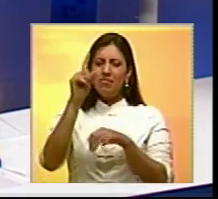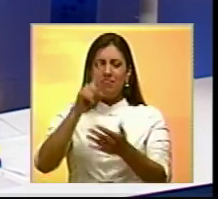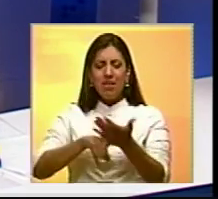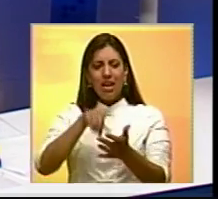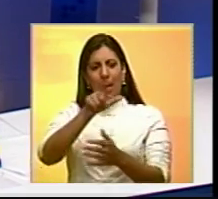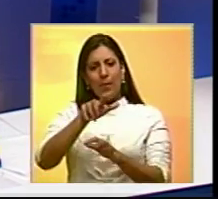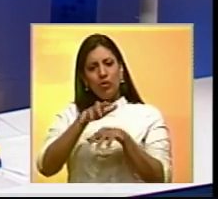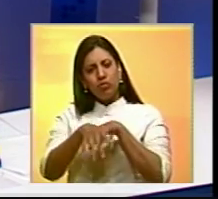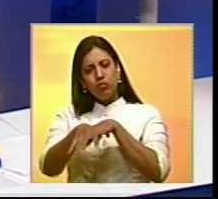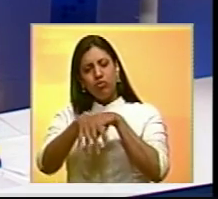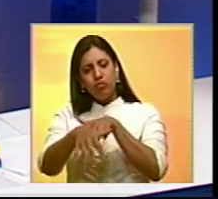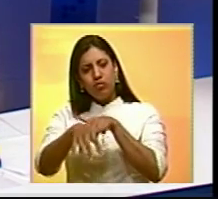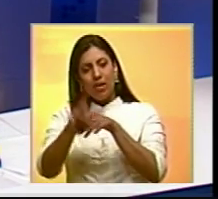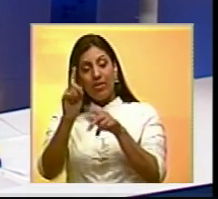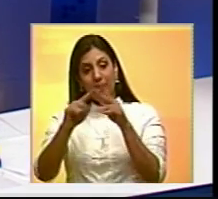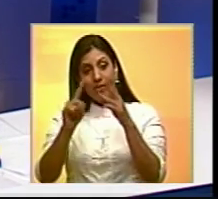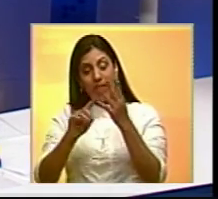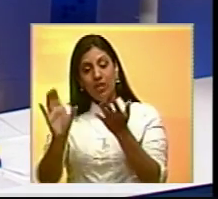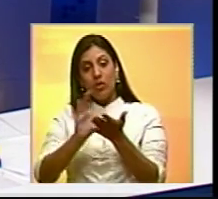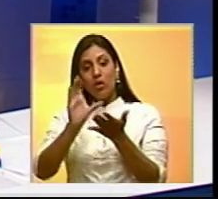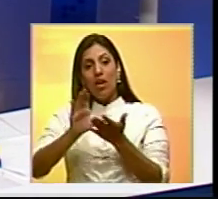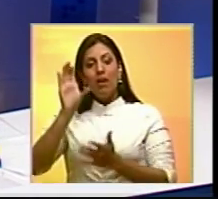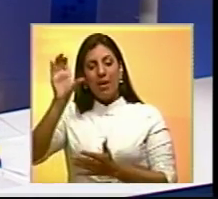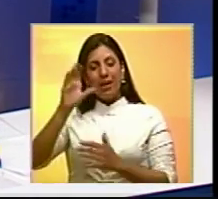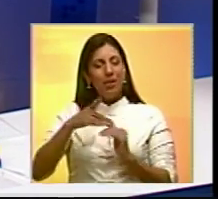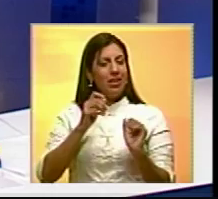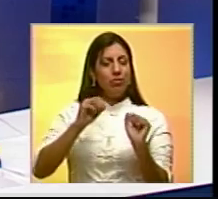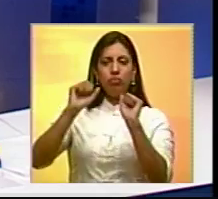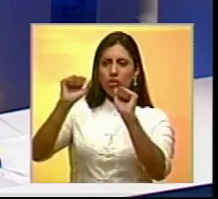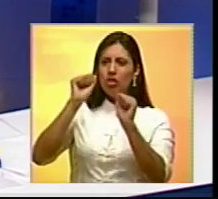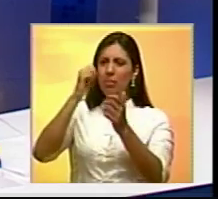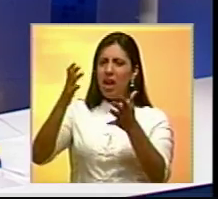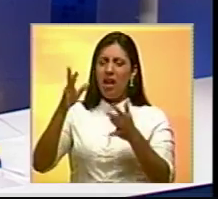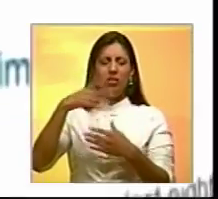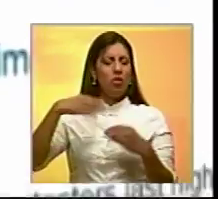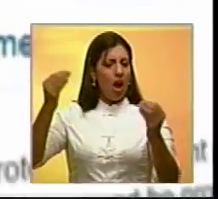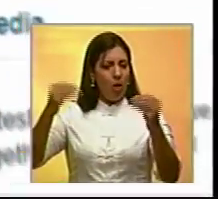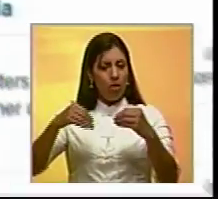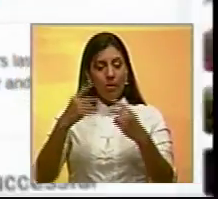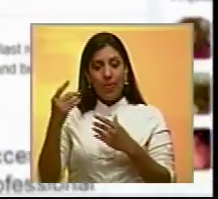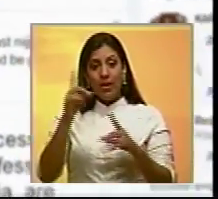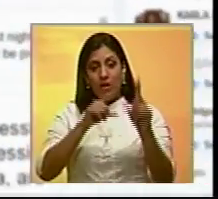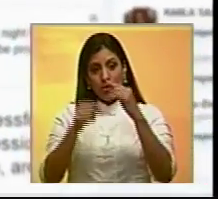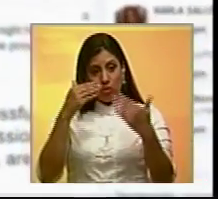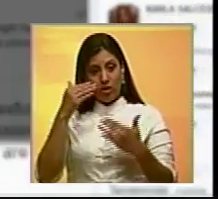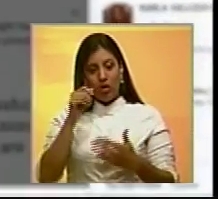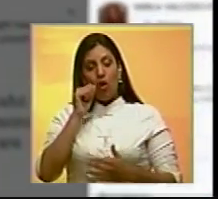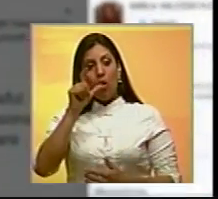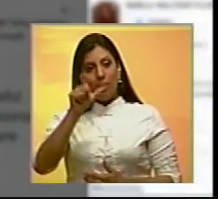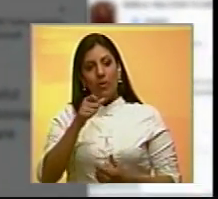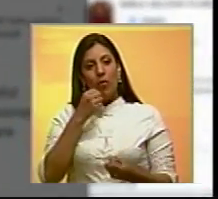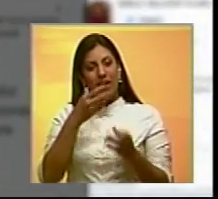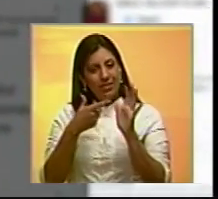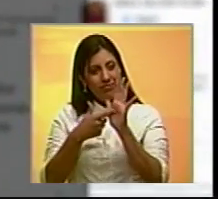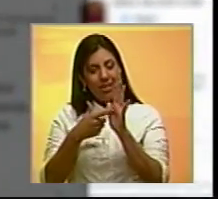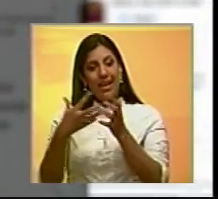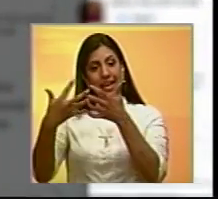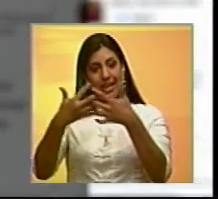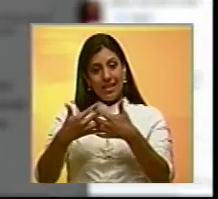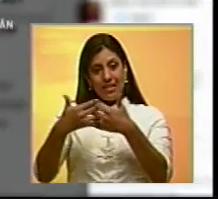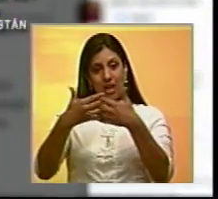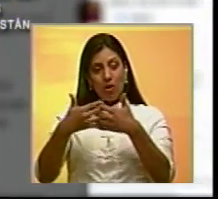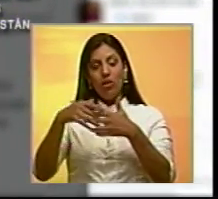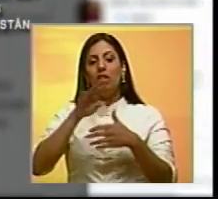personas que salieron a las calles de varias ciudades del país para rechazar su elección. En su cuenta en Twitter, Trump resaltó que en Estados